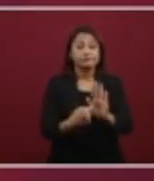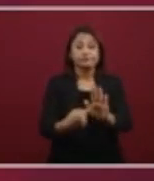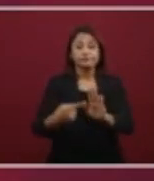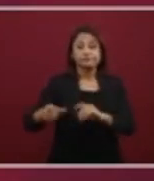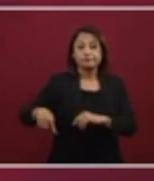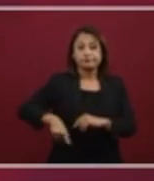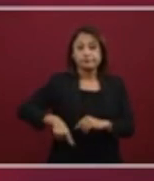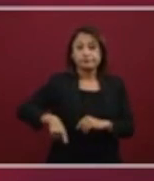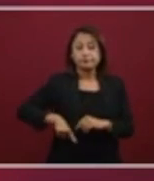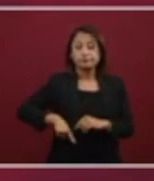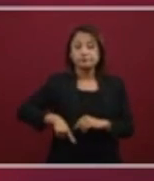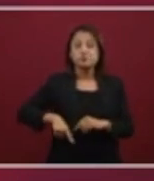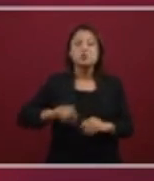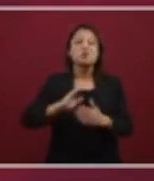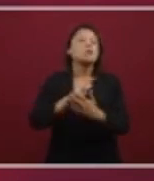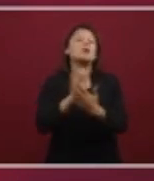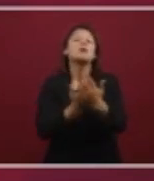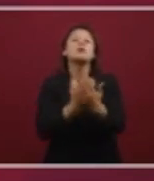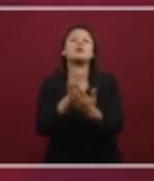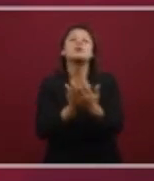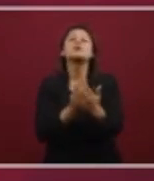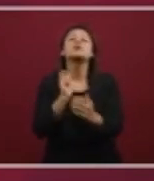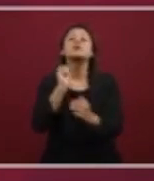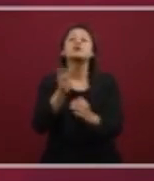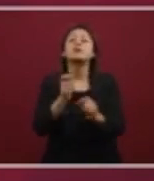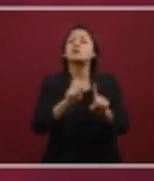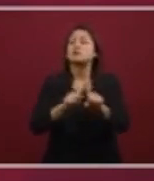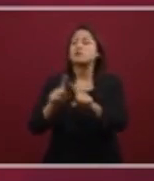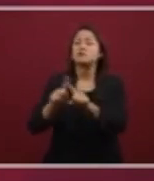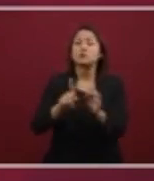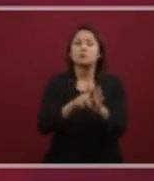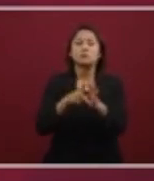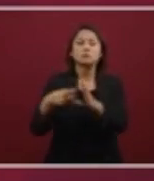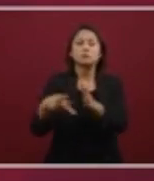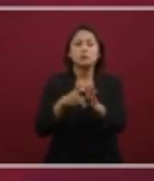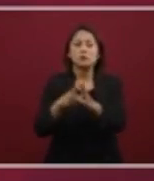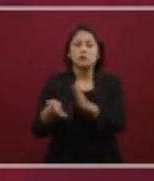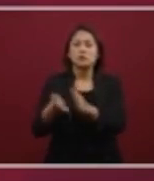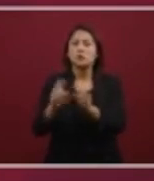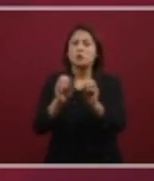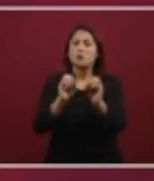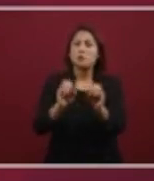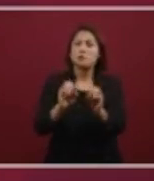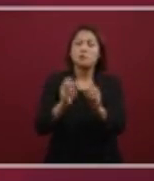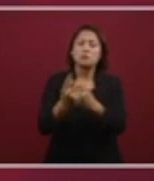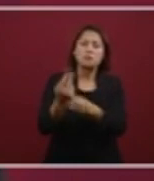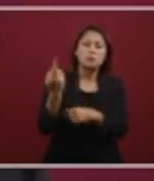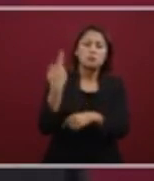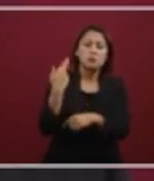contratos con medios de información para